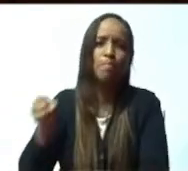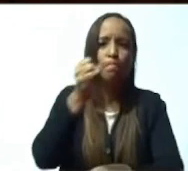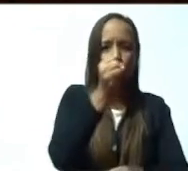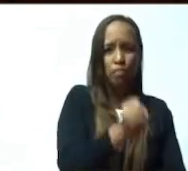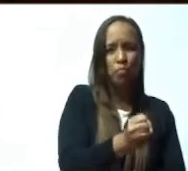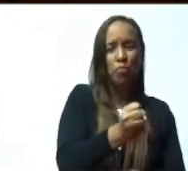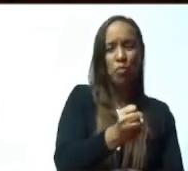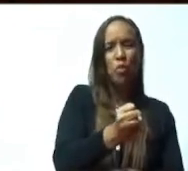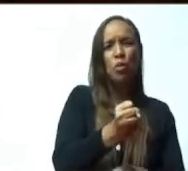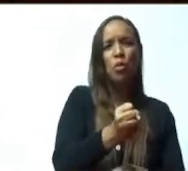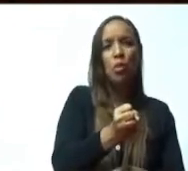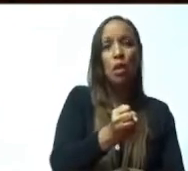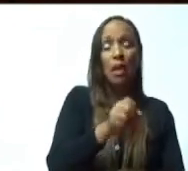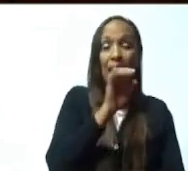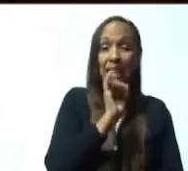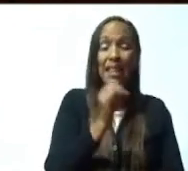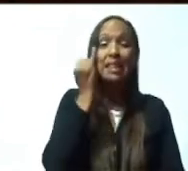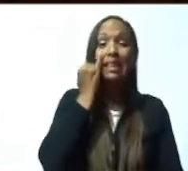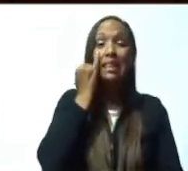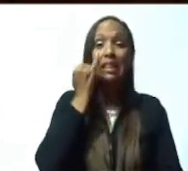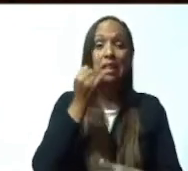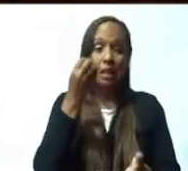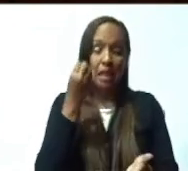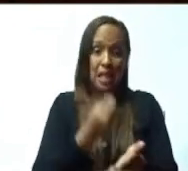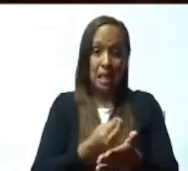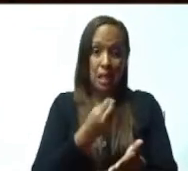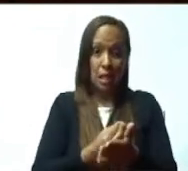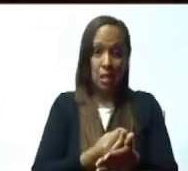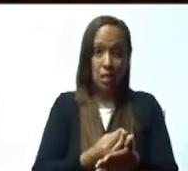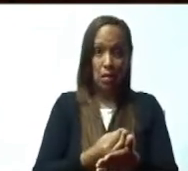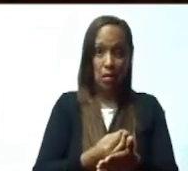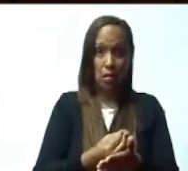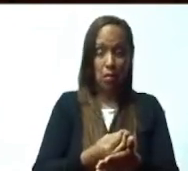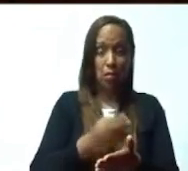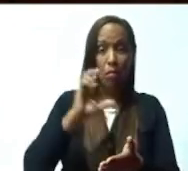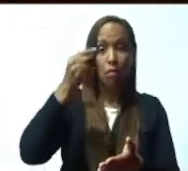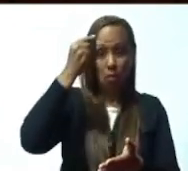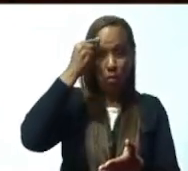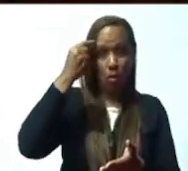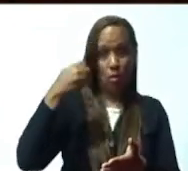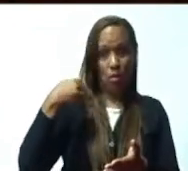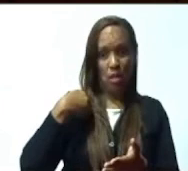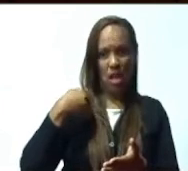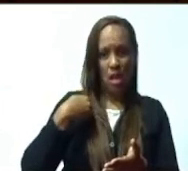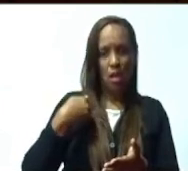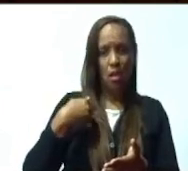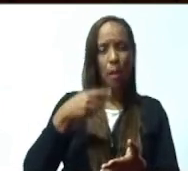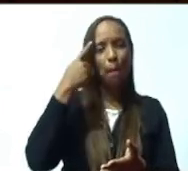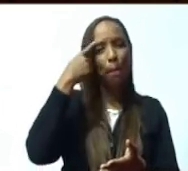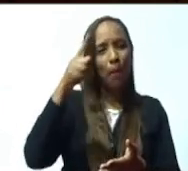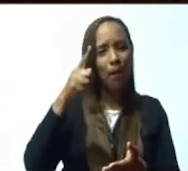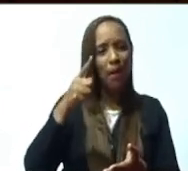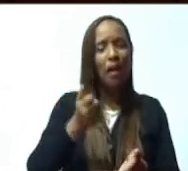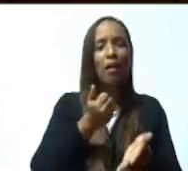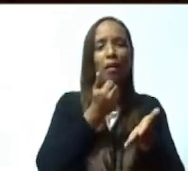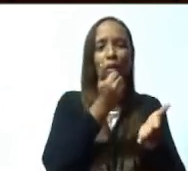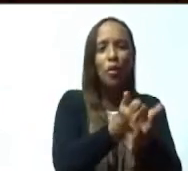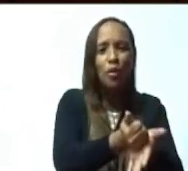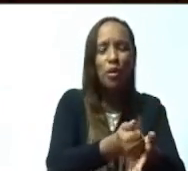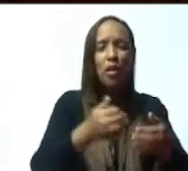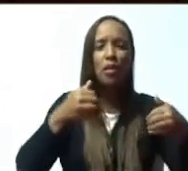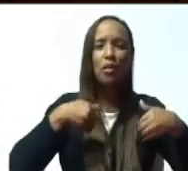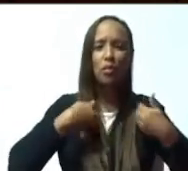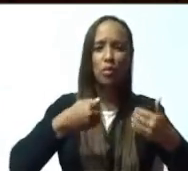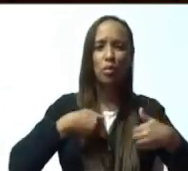Constitución, le vamos a generar las condiciones para que salgan de la delincuencia y salgan